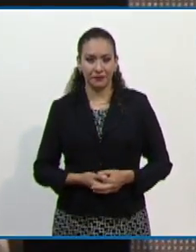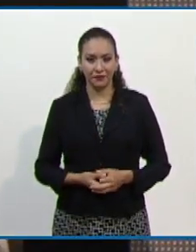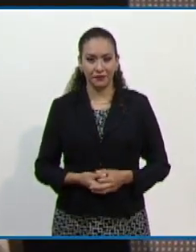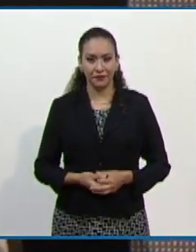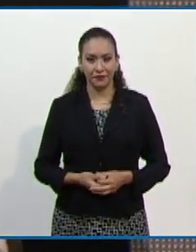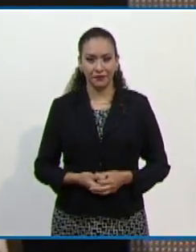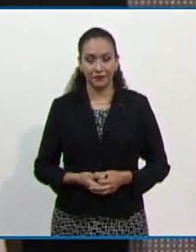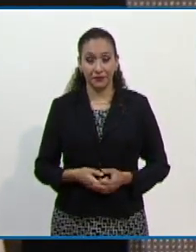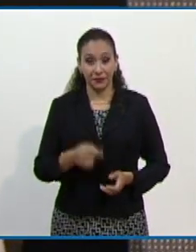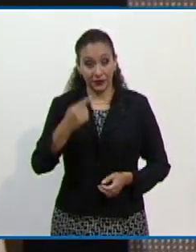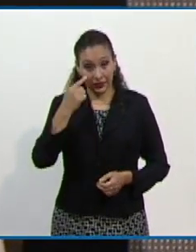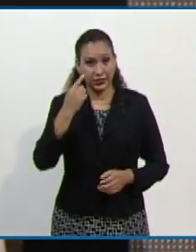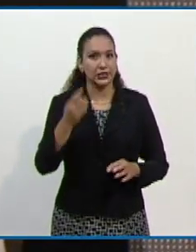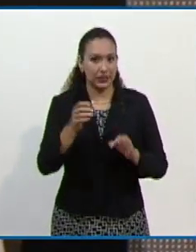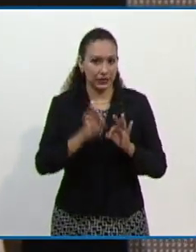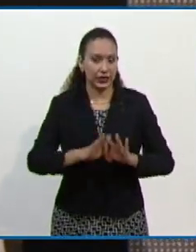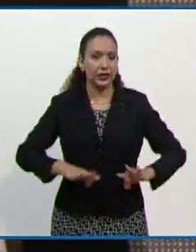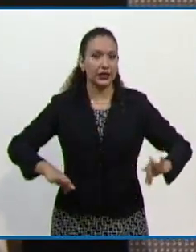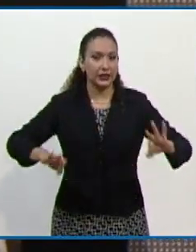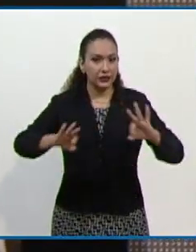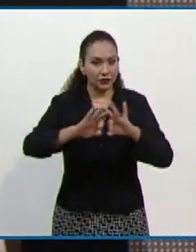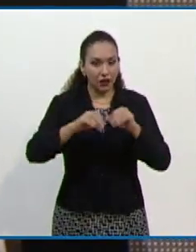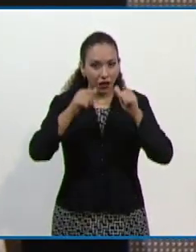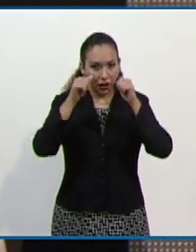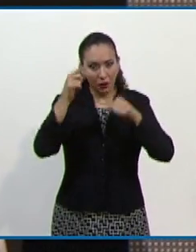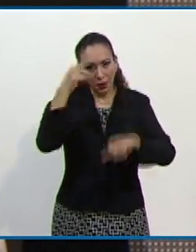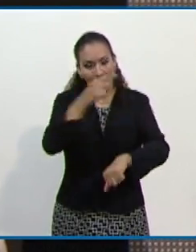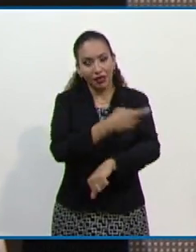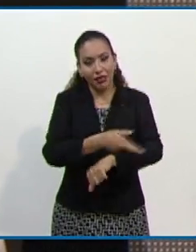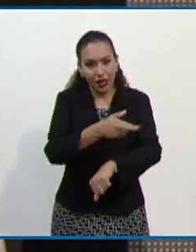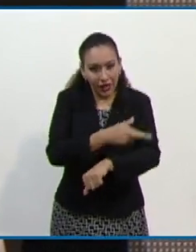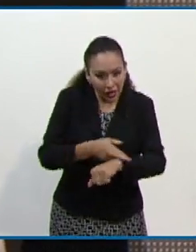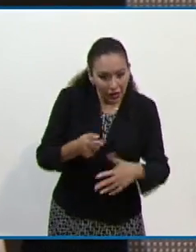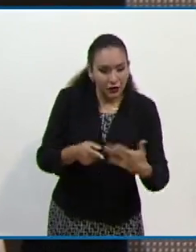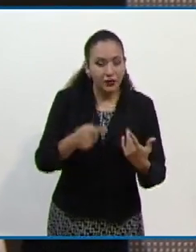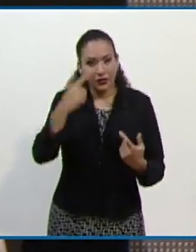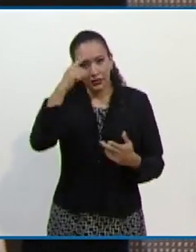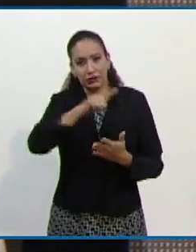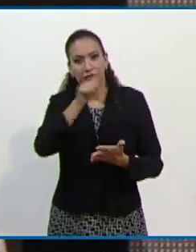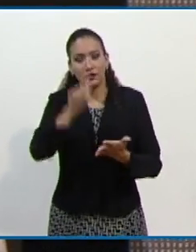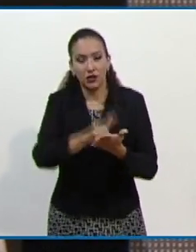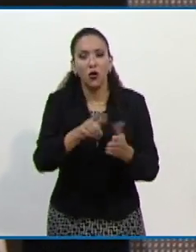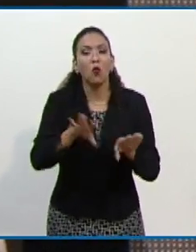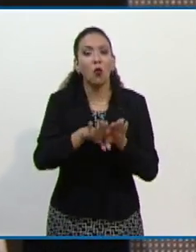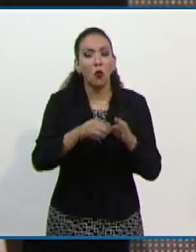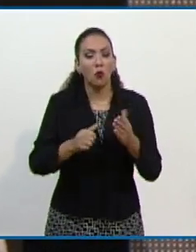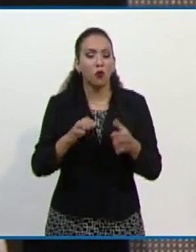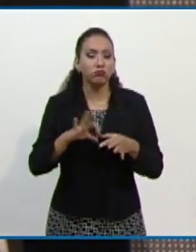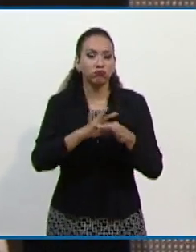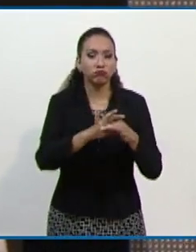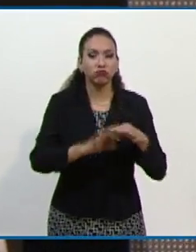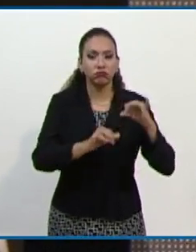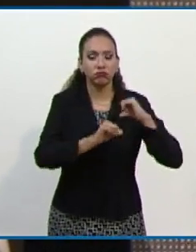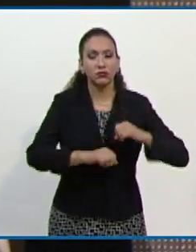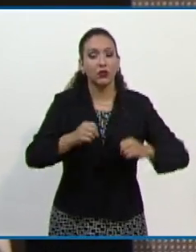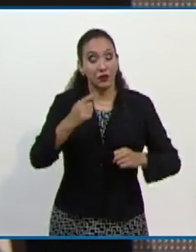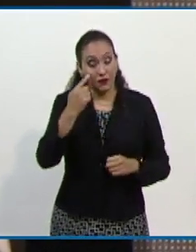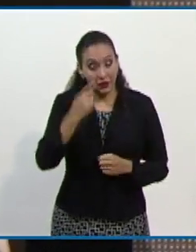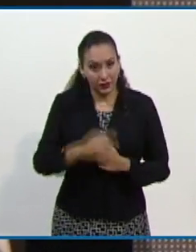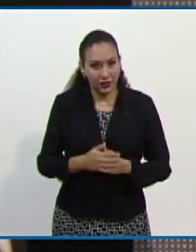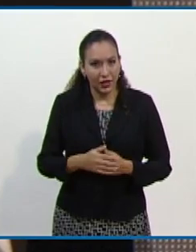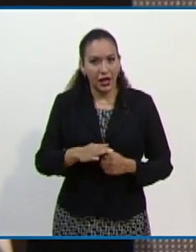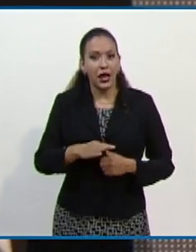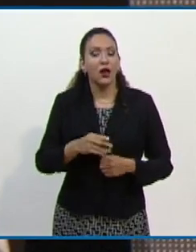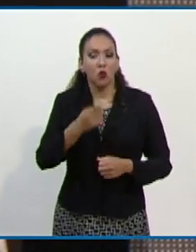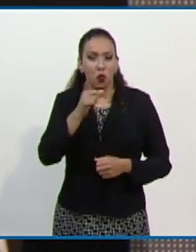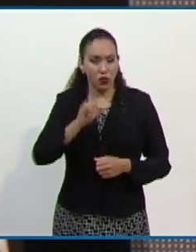El arbitraje es importante. Su relación con la judicatura debe establecerse en razón de que el imperio del Estado,